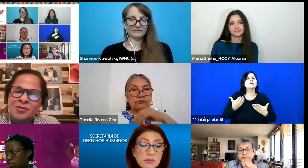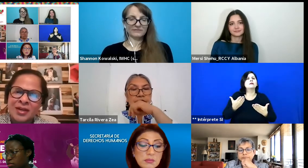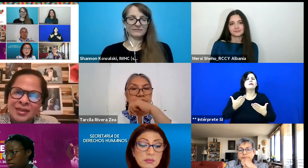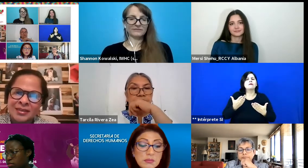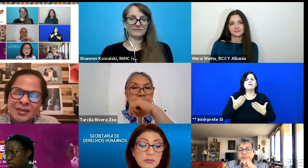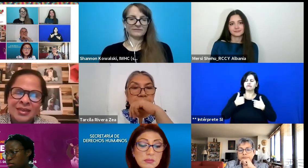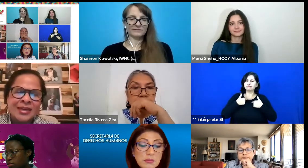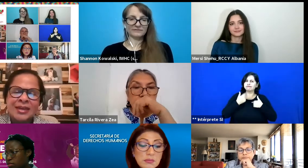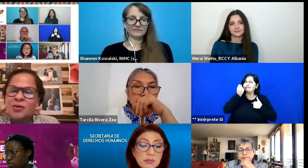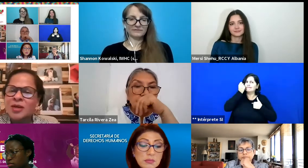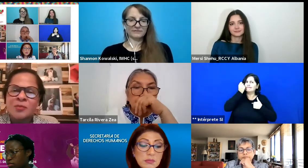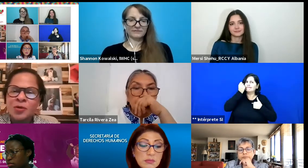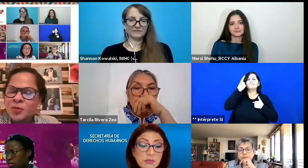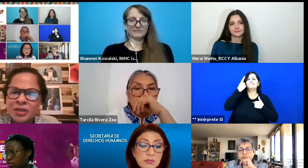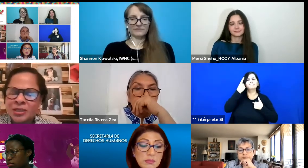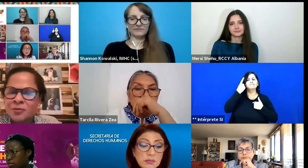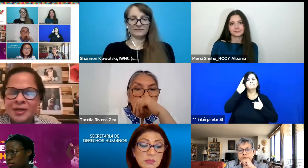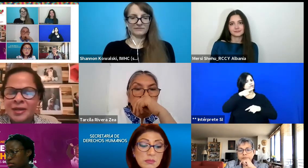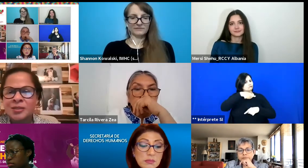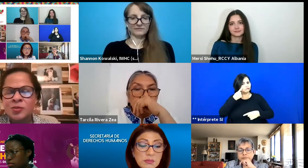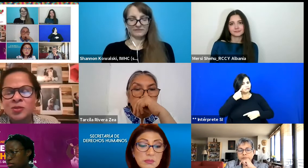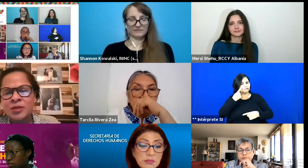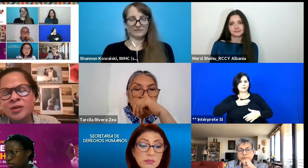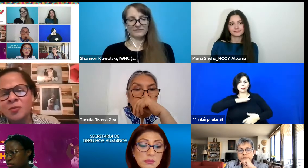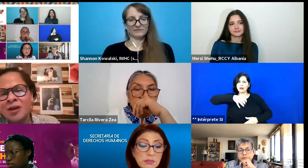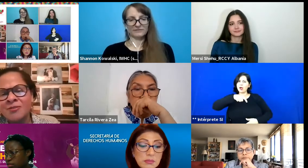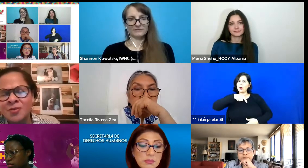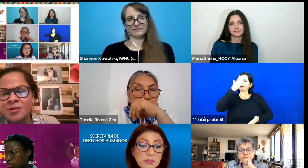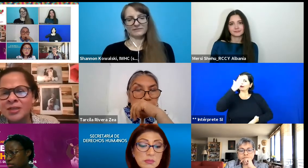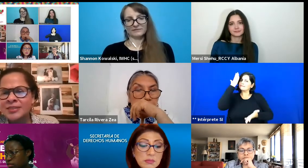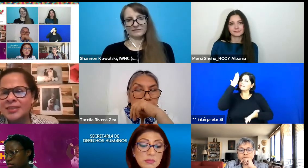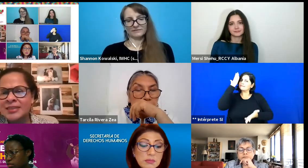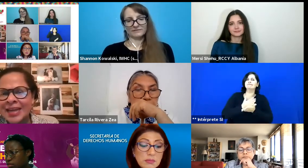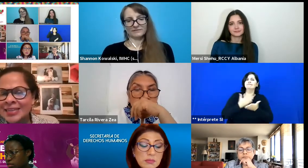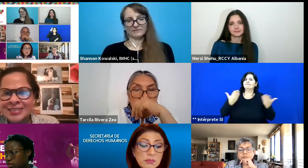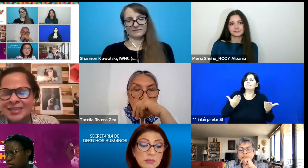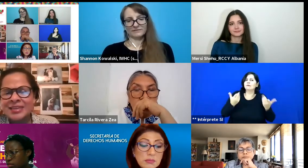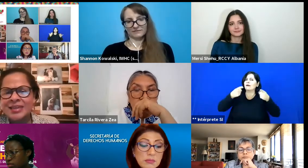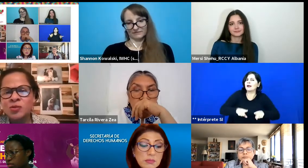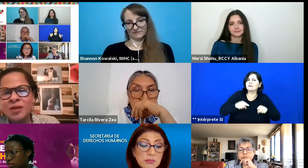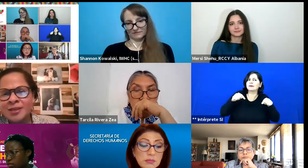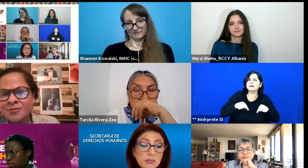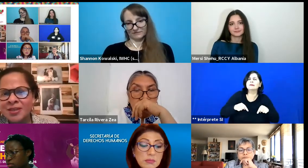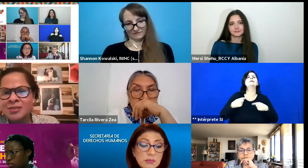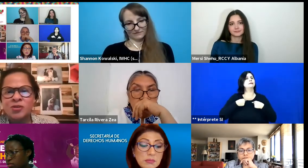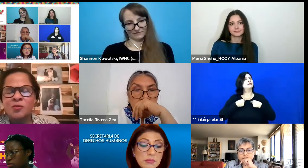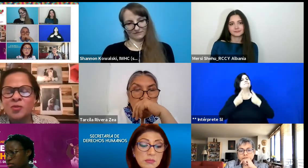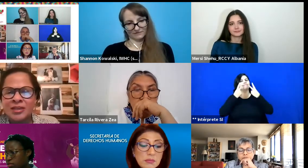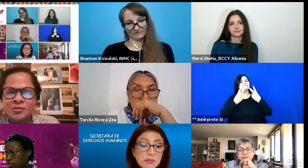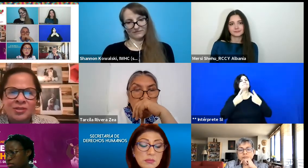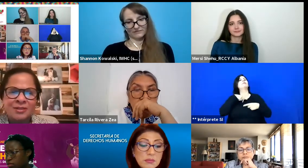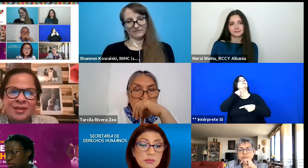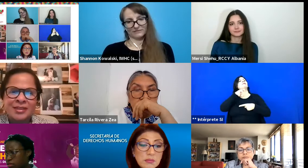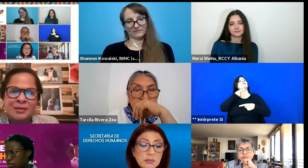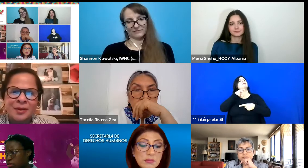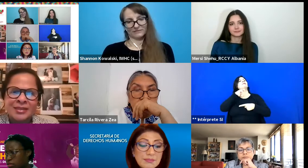más concreta. Creo que es muy bonito para instituciones como la Ford sentarse en sus edificios